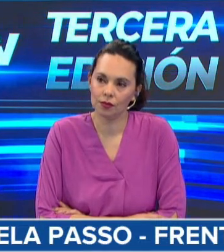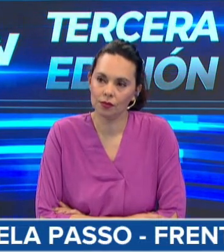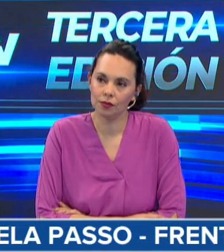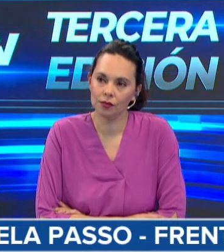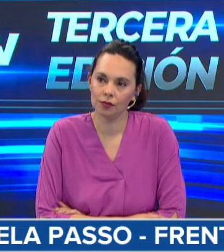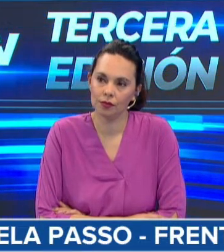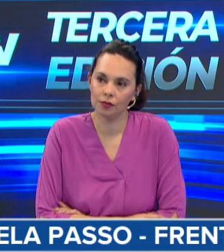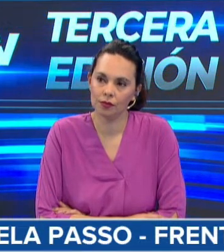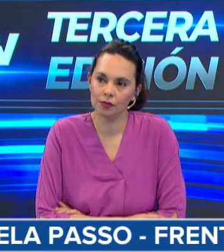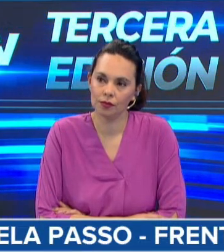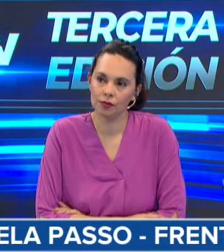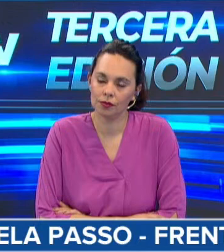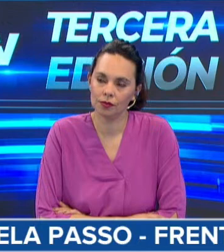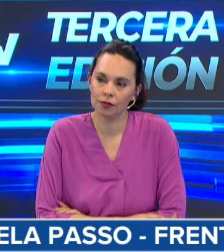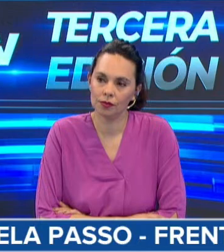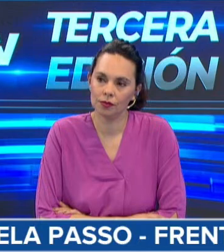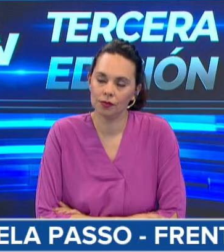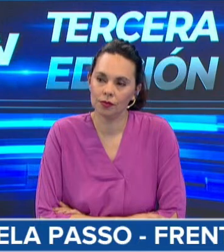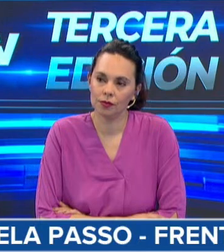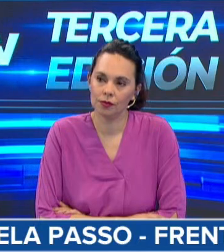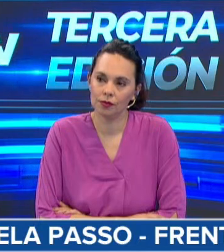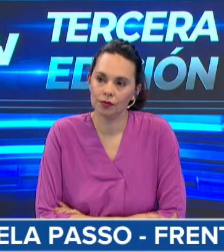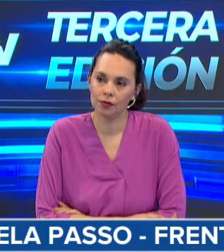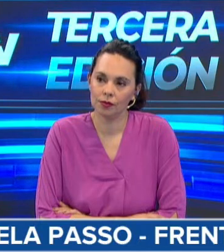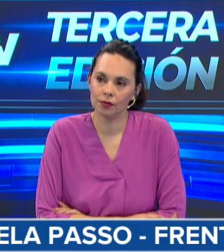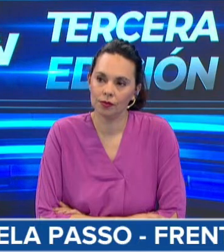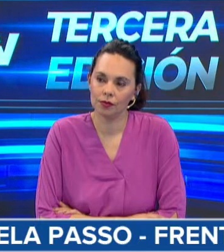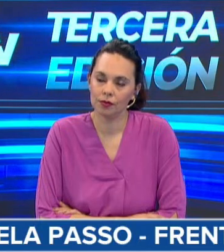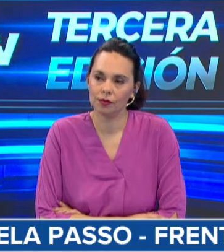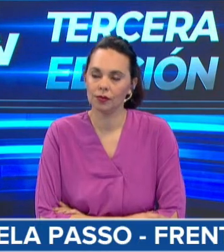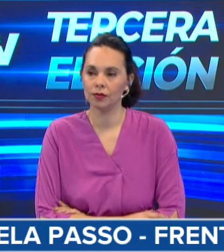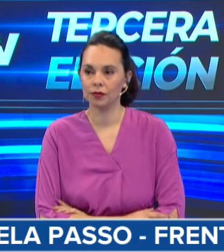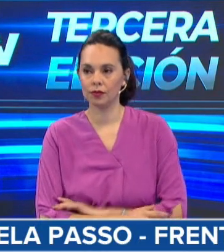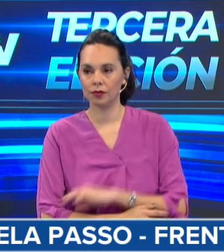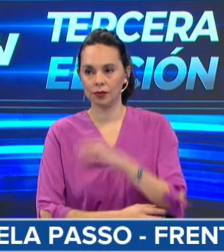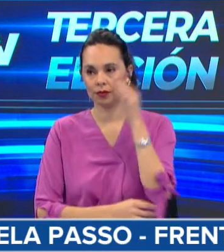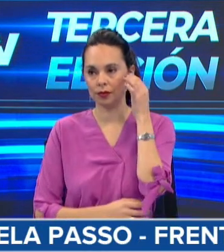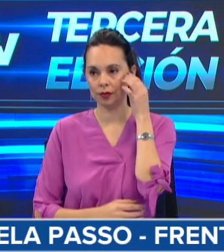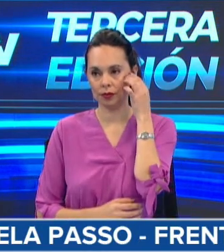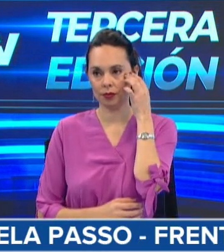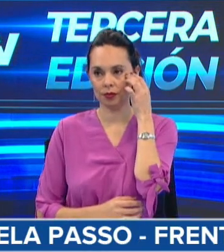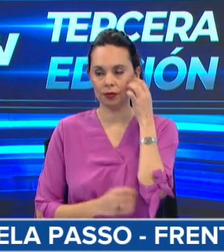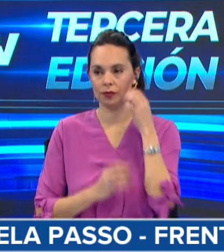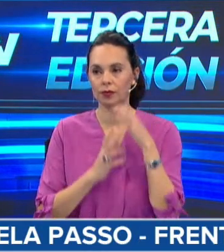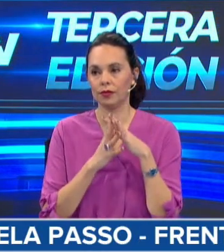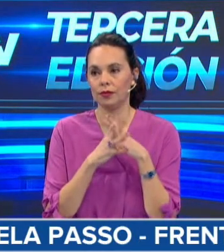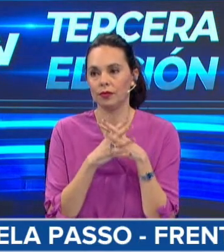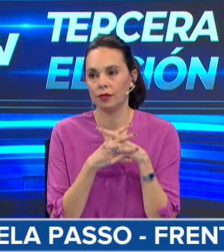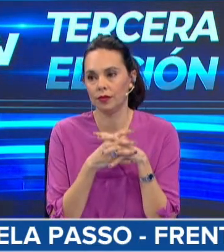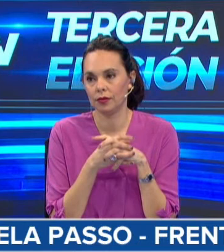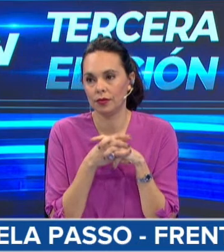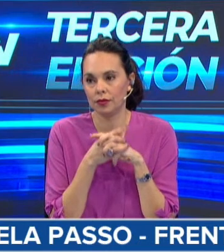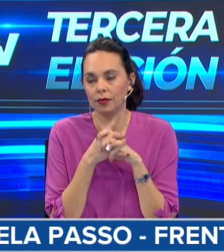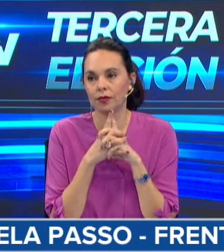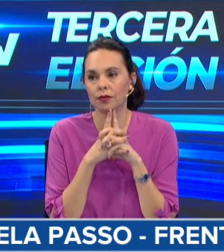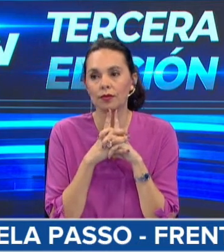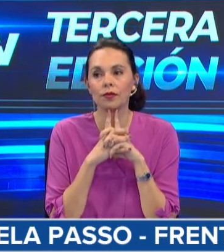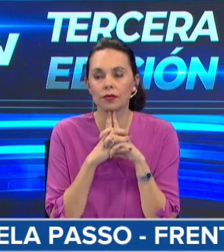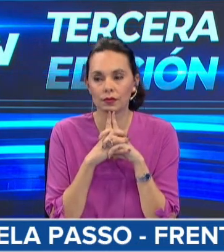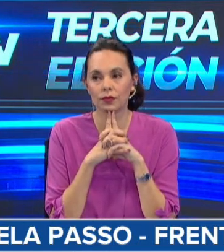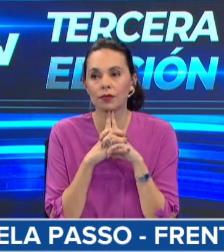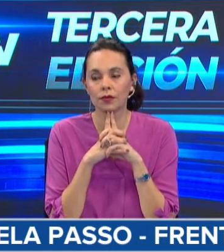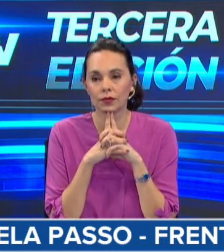del plástico, que hoy es algo fundamentalmente el plástico, ¿no? Que es un tema que en materia